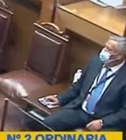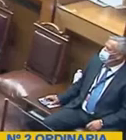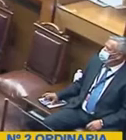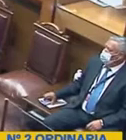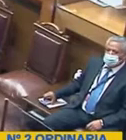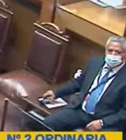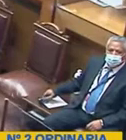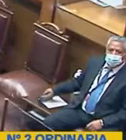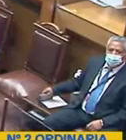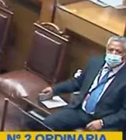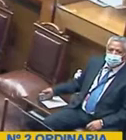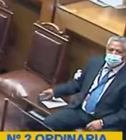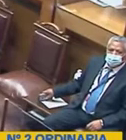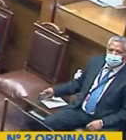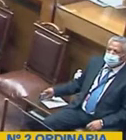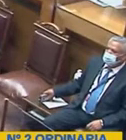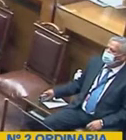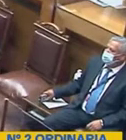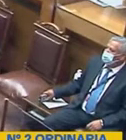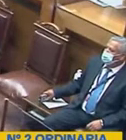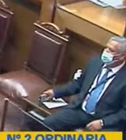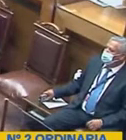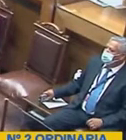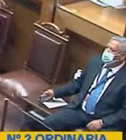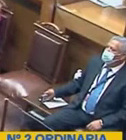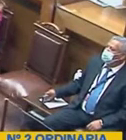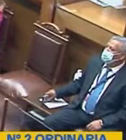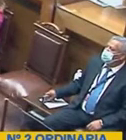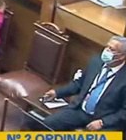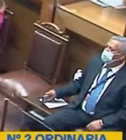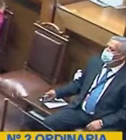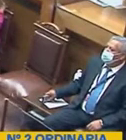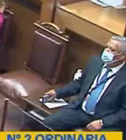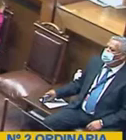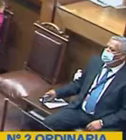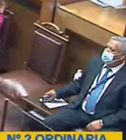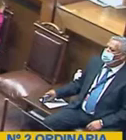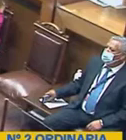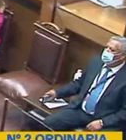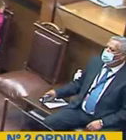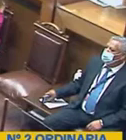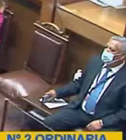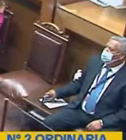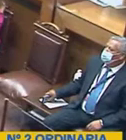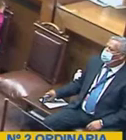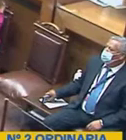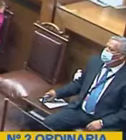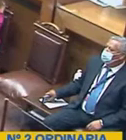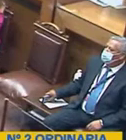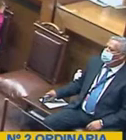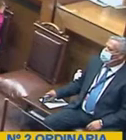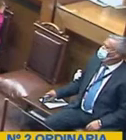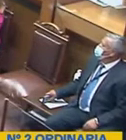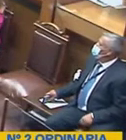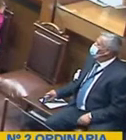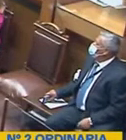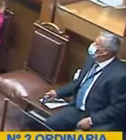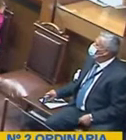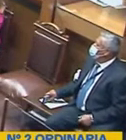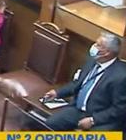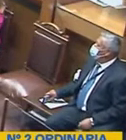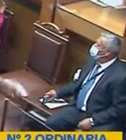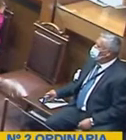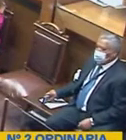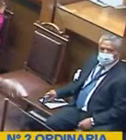Parto por saludar a la ministra del Interior, Isquia Siches, por manifestarle todo mi respaldo